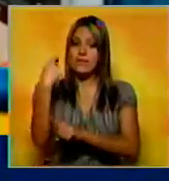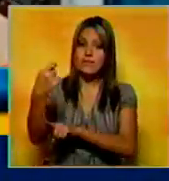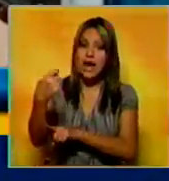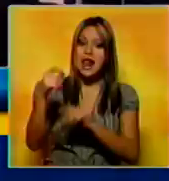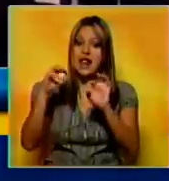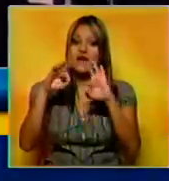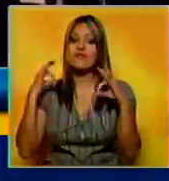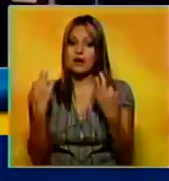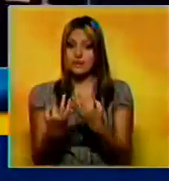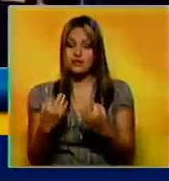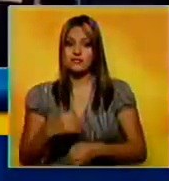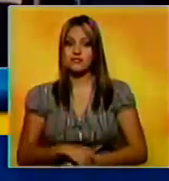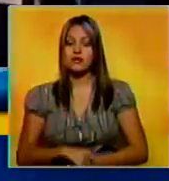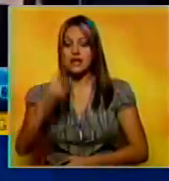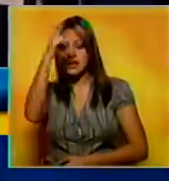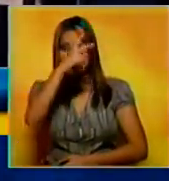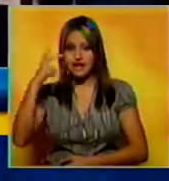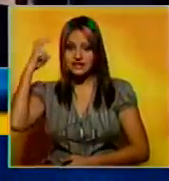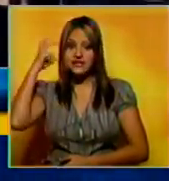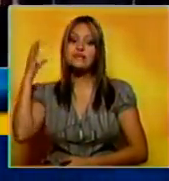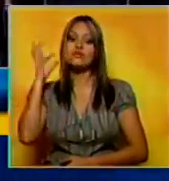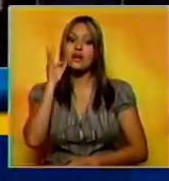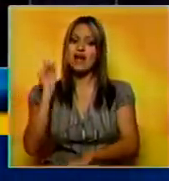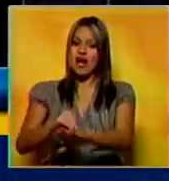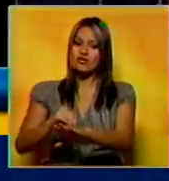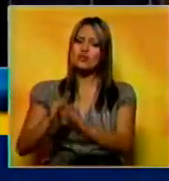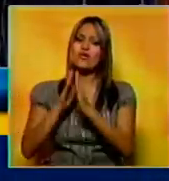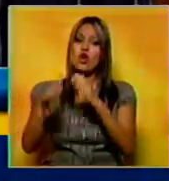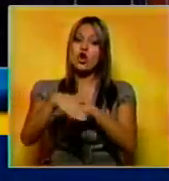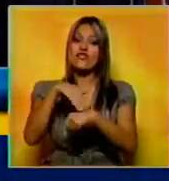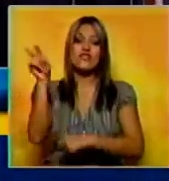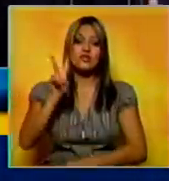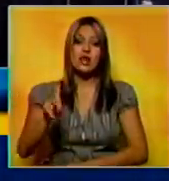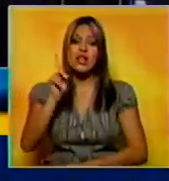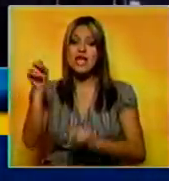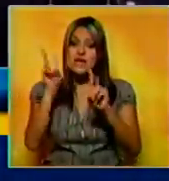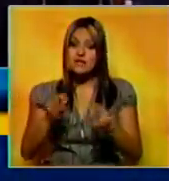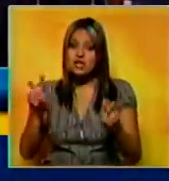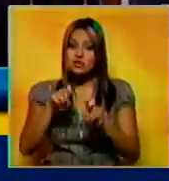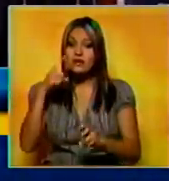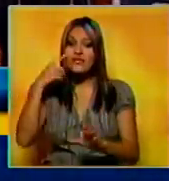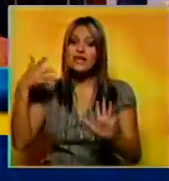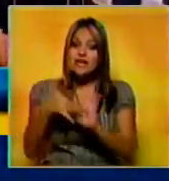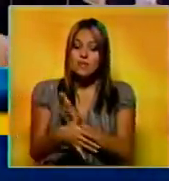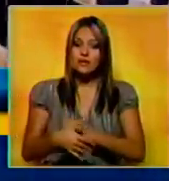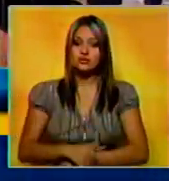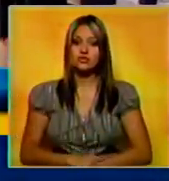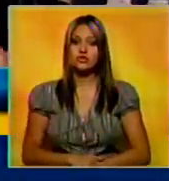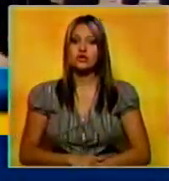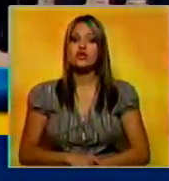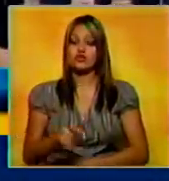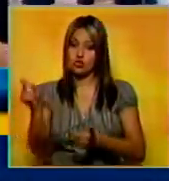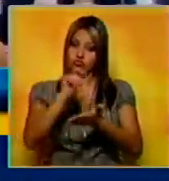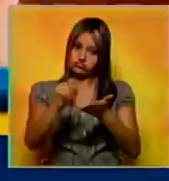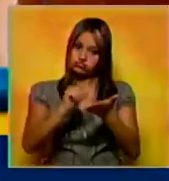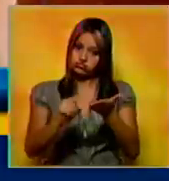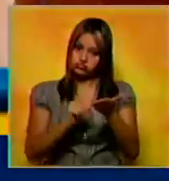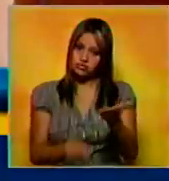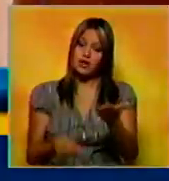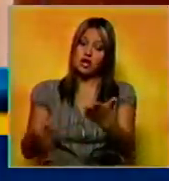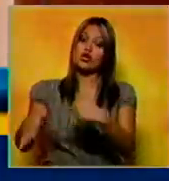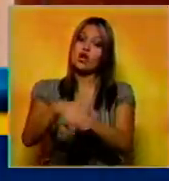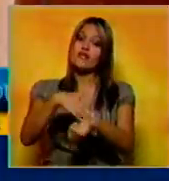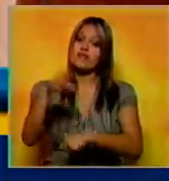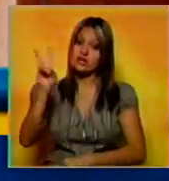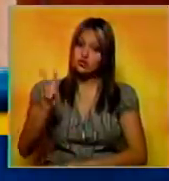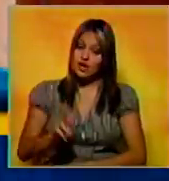esta familia. La canciller María Ángela Holguín pidió al gobierno venezolano investigar lo sucedido. Le enviamos una nota al gobierno de